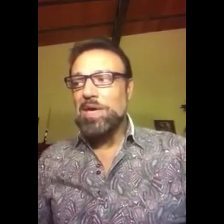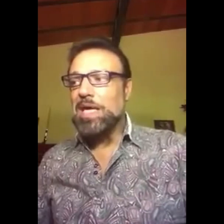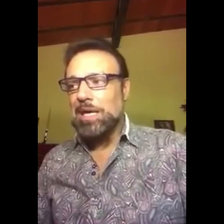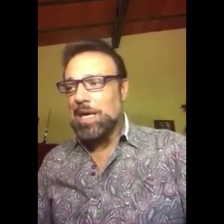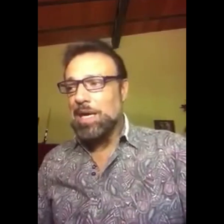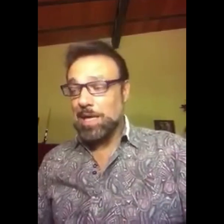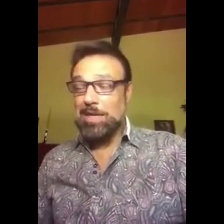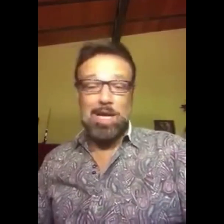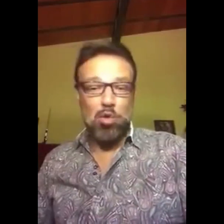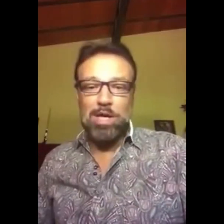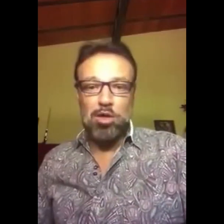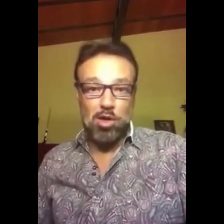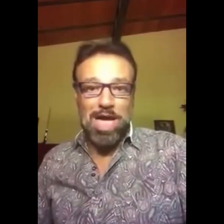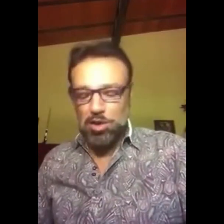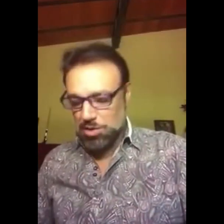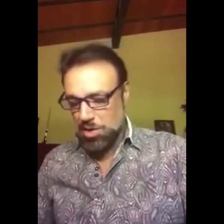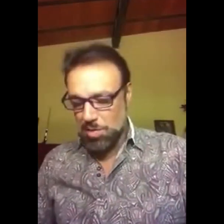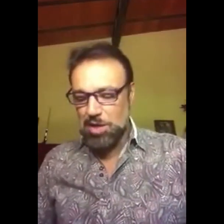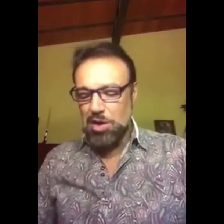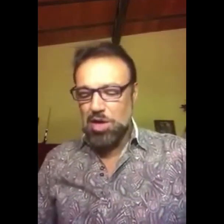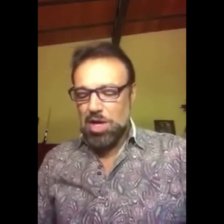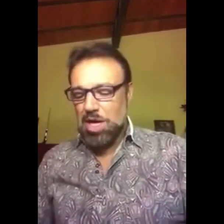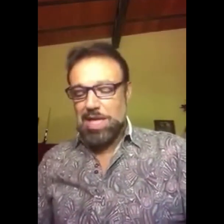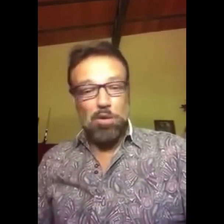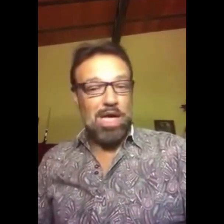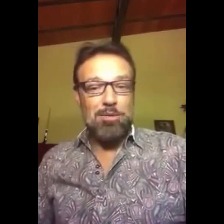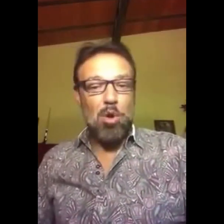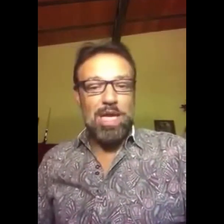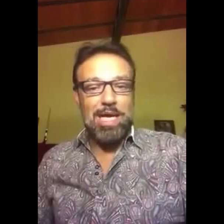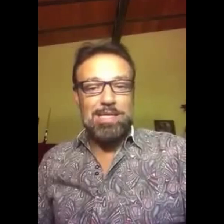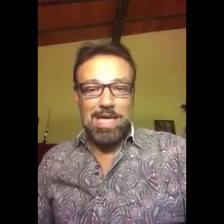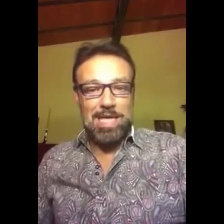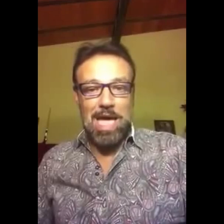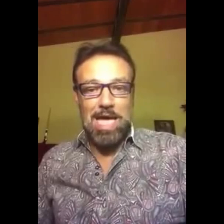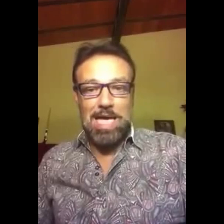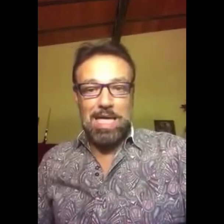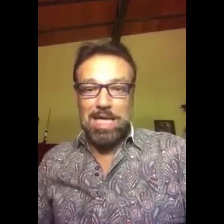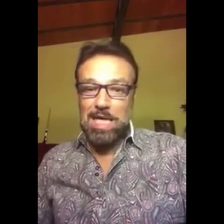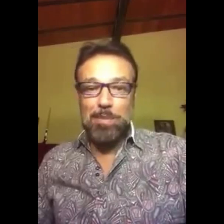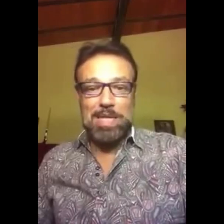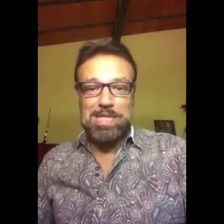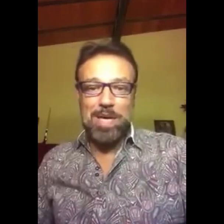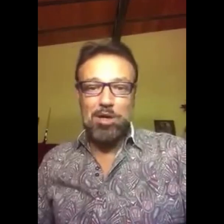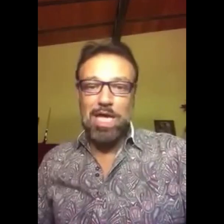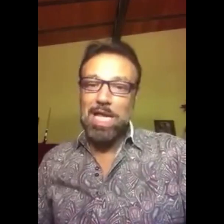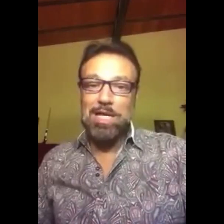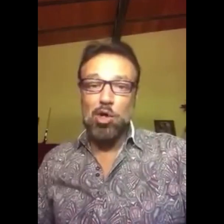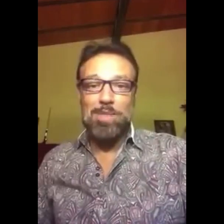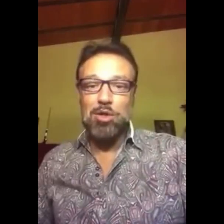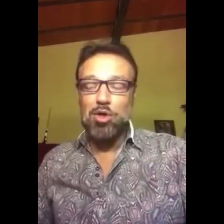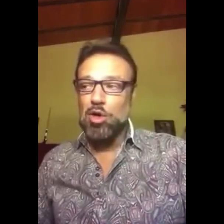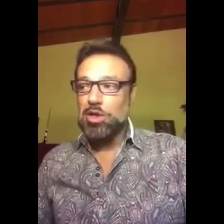Ustedes sabían que a De la Rúa lo derrocaron. Bueno, de la boca de Momo Venegas está quienes participaron